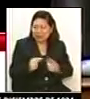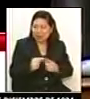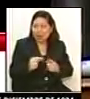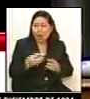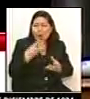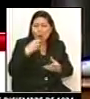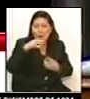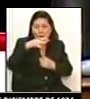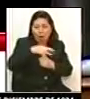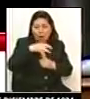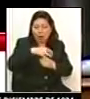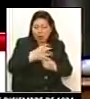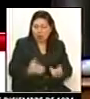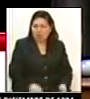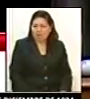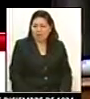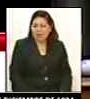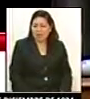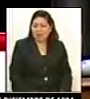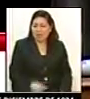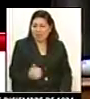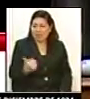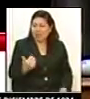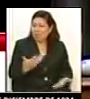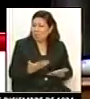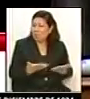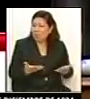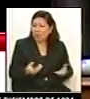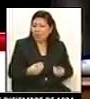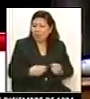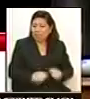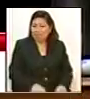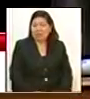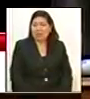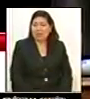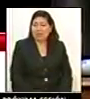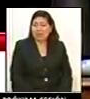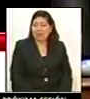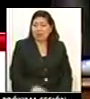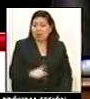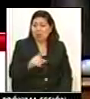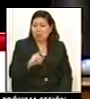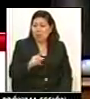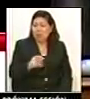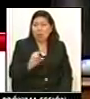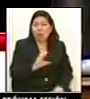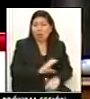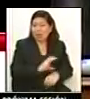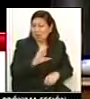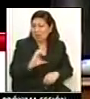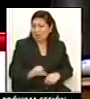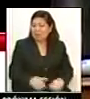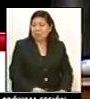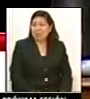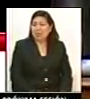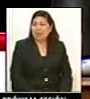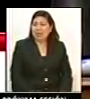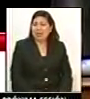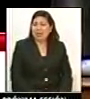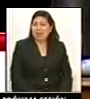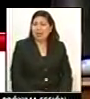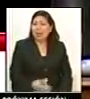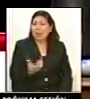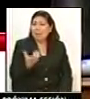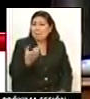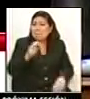hongos? ¿Acaso no tenemos los hongos ahí, que no hay donde se vendan casualmente aquí en Lurín o en Cajamarca? A la